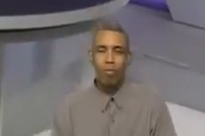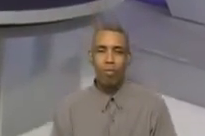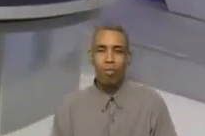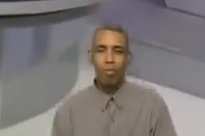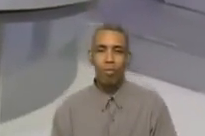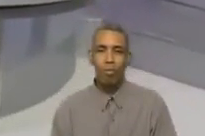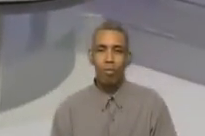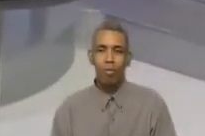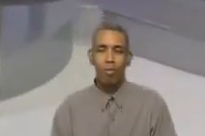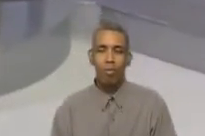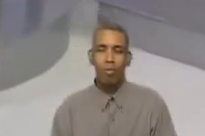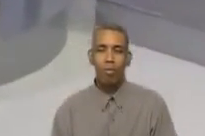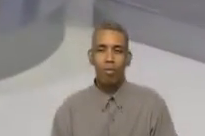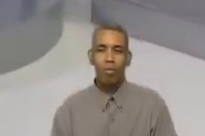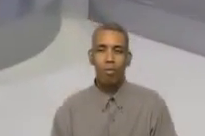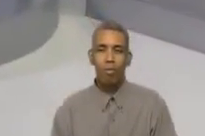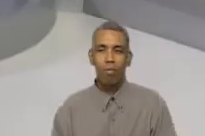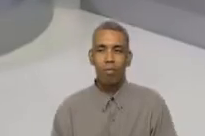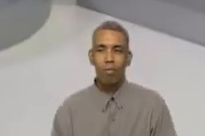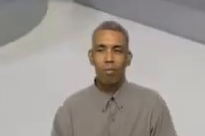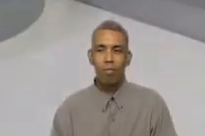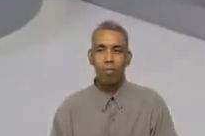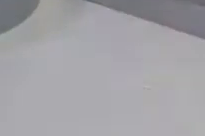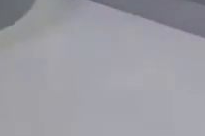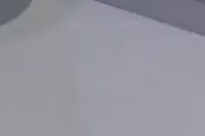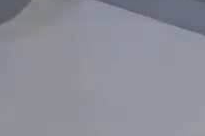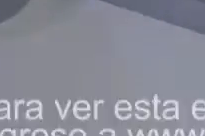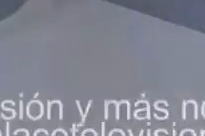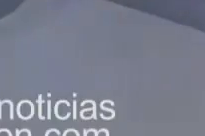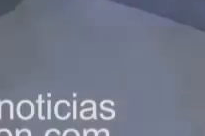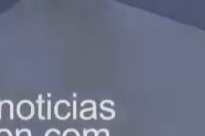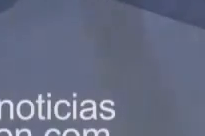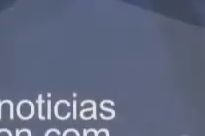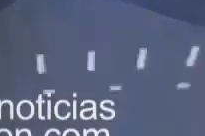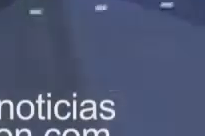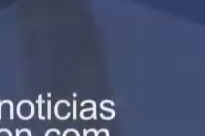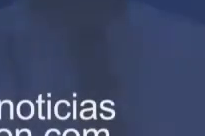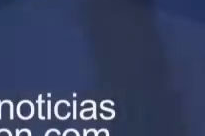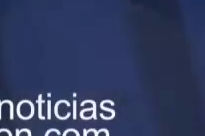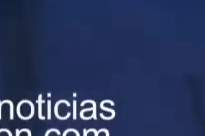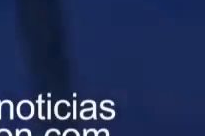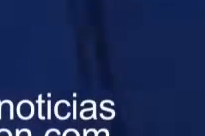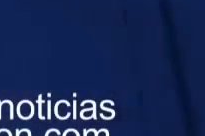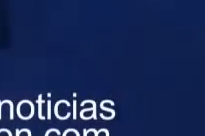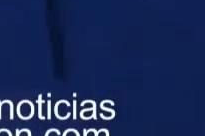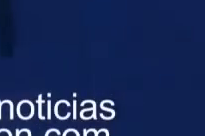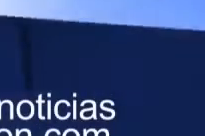quiere. Feliz noche para todos. Thank you.